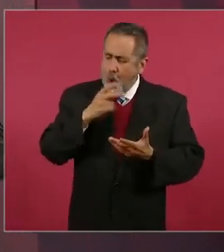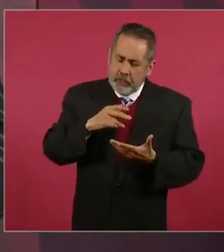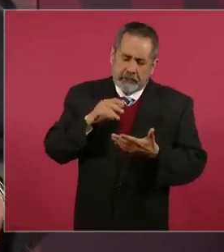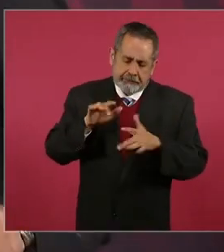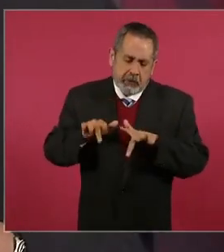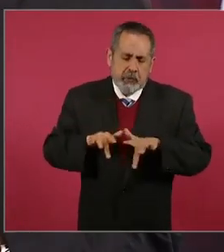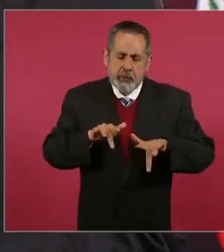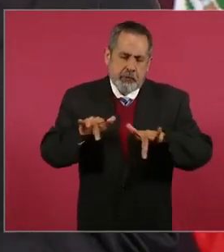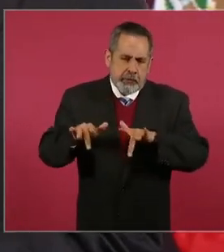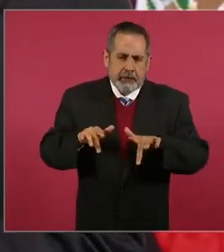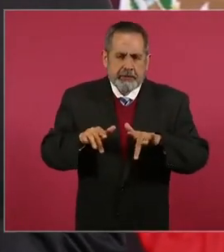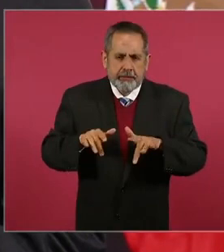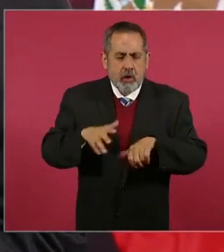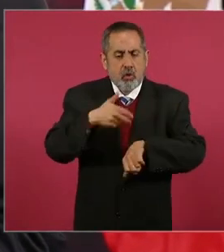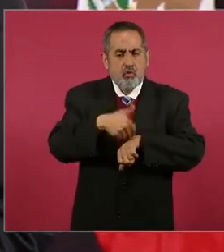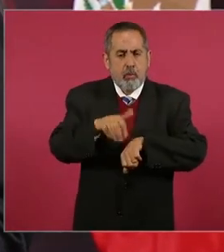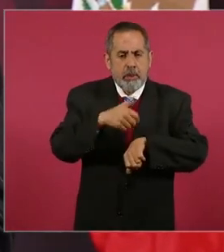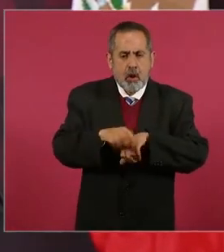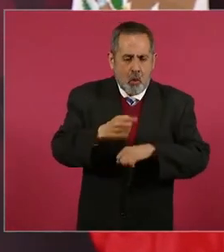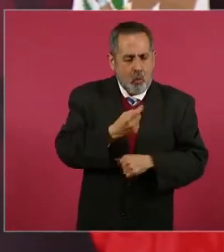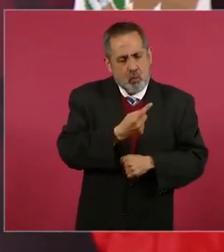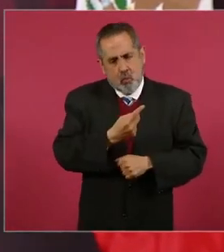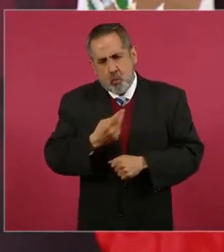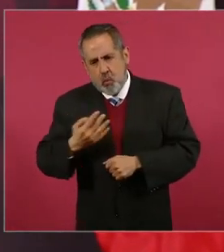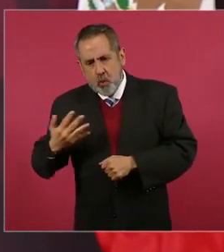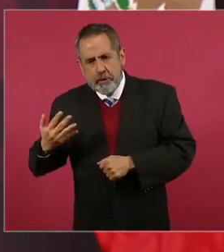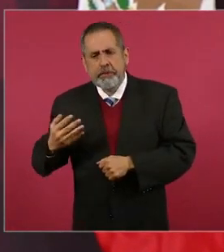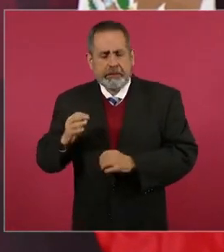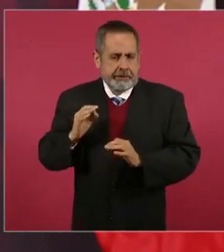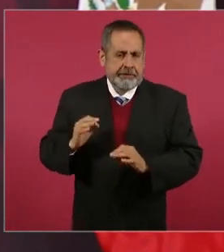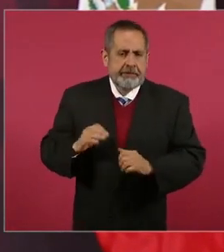Y las grabaciones vienen numeradas.